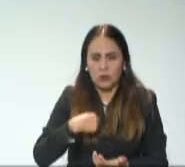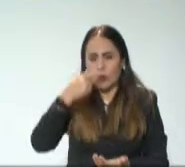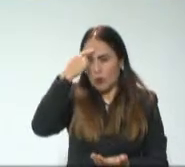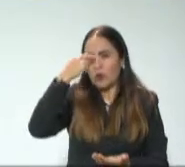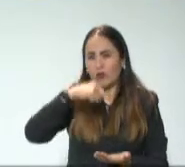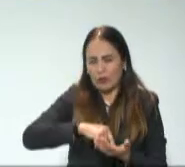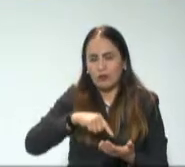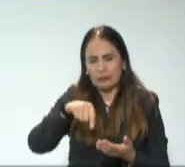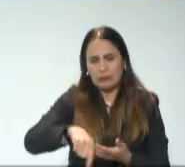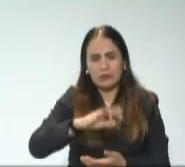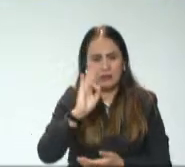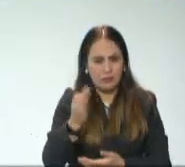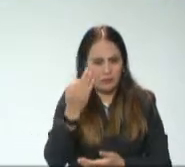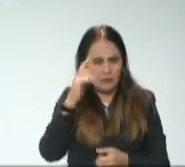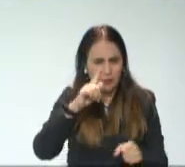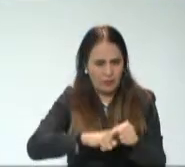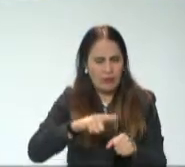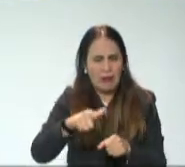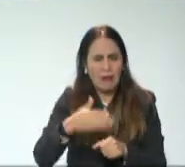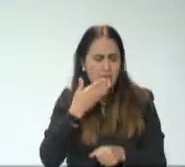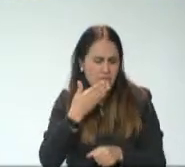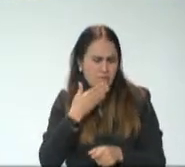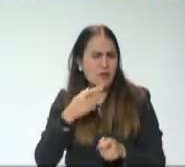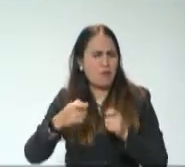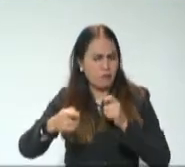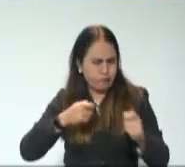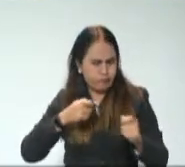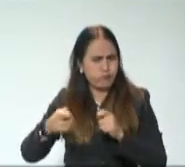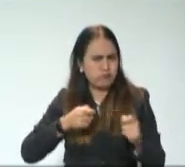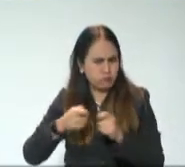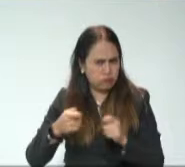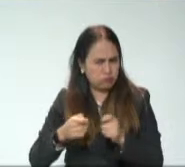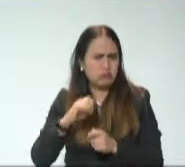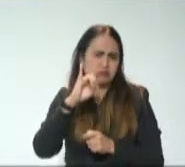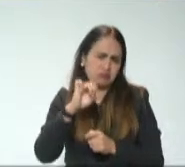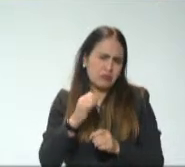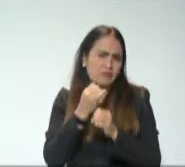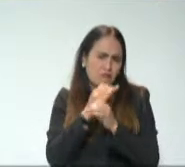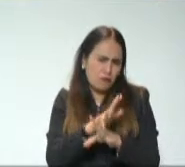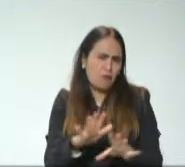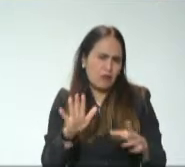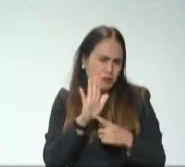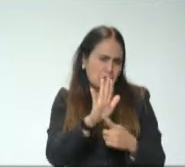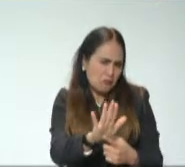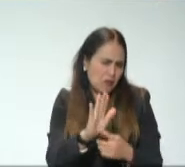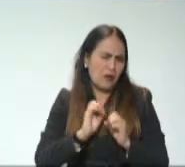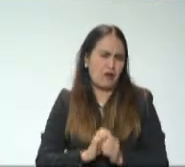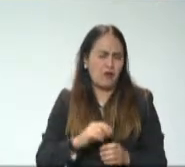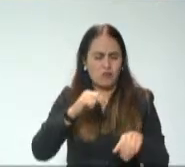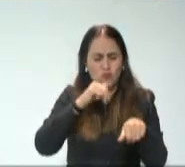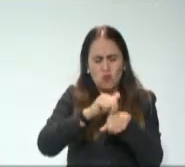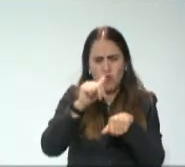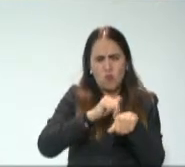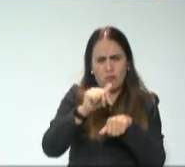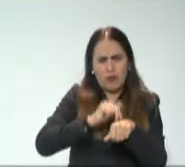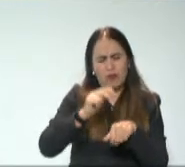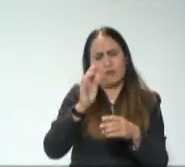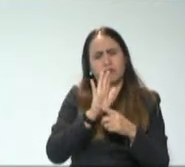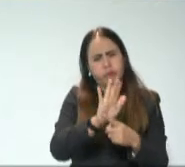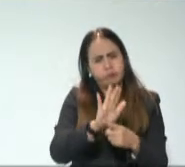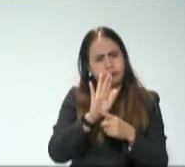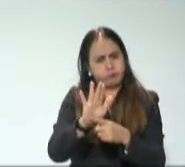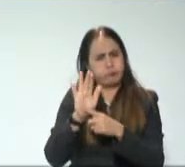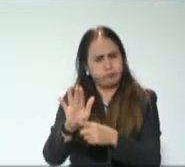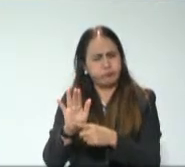a nivel Federal estuvo bastante bien manejado hemos tenido información hemos tenido cifras eh que son inclusive